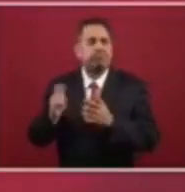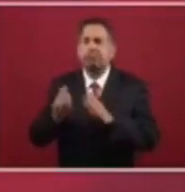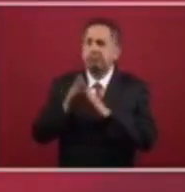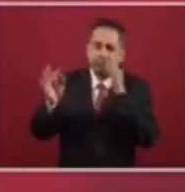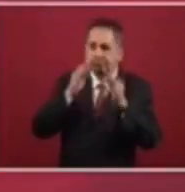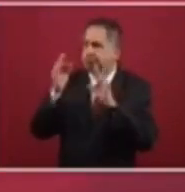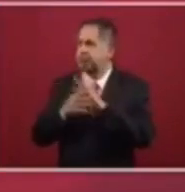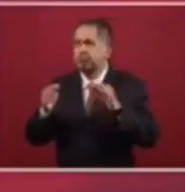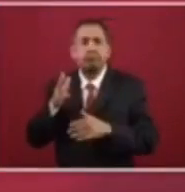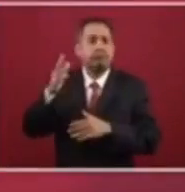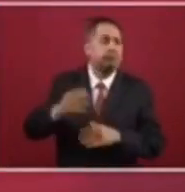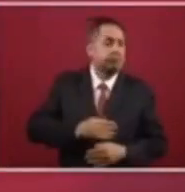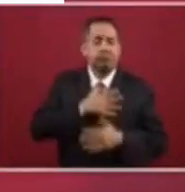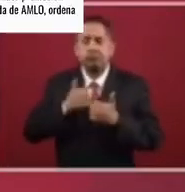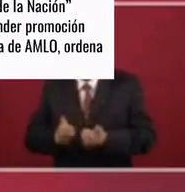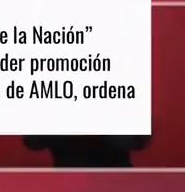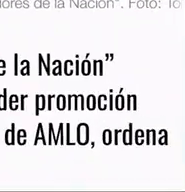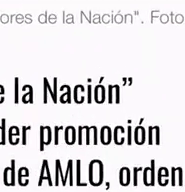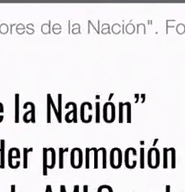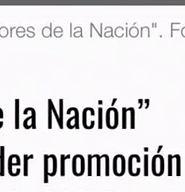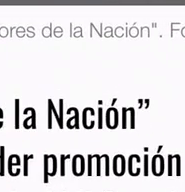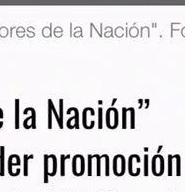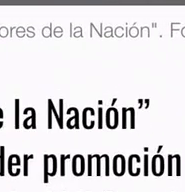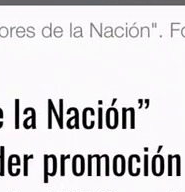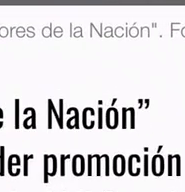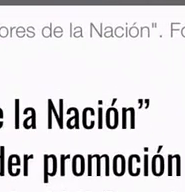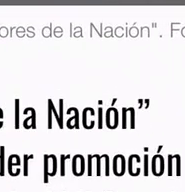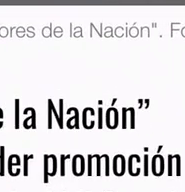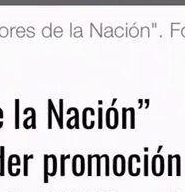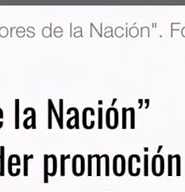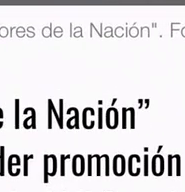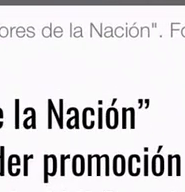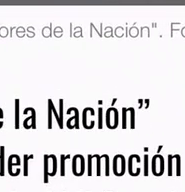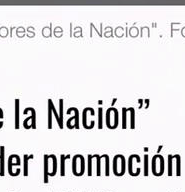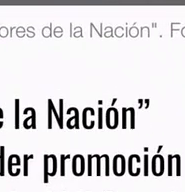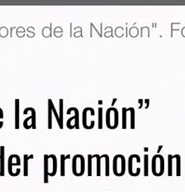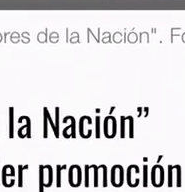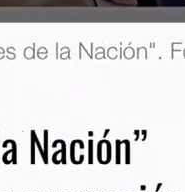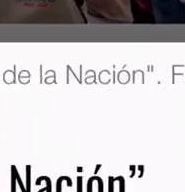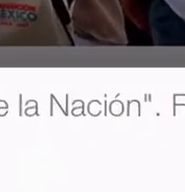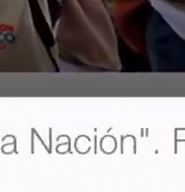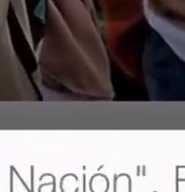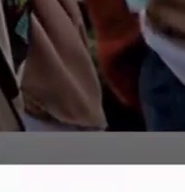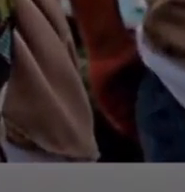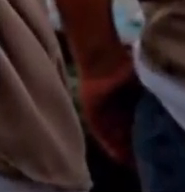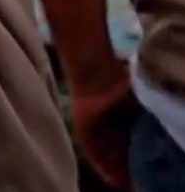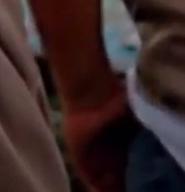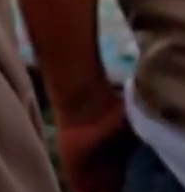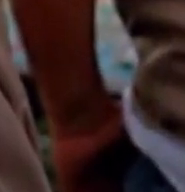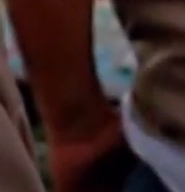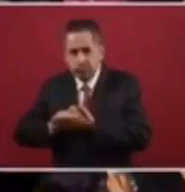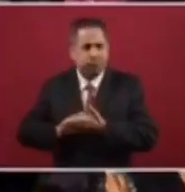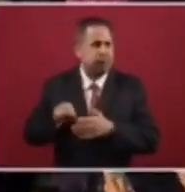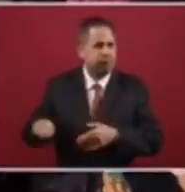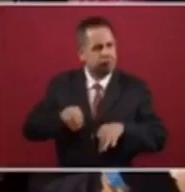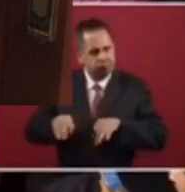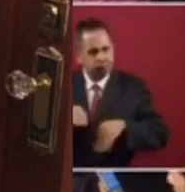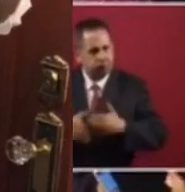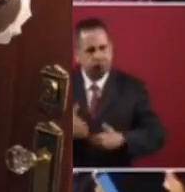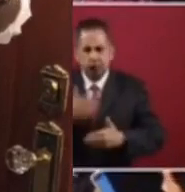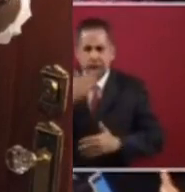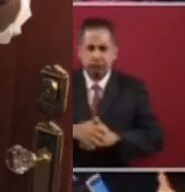promotores del bienestar, del desarrollo, quienes van a las comunidades, han hecho los censos. Ellos son los que están